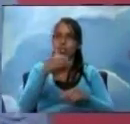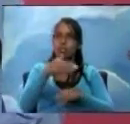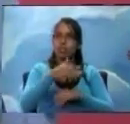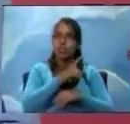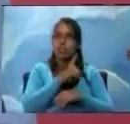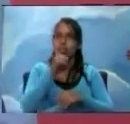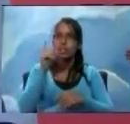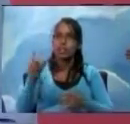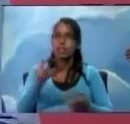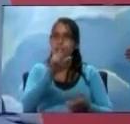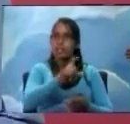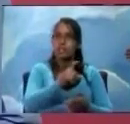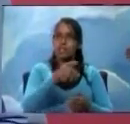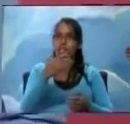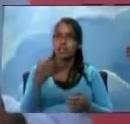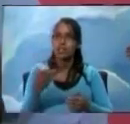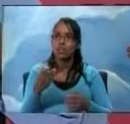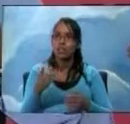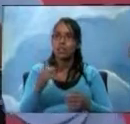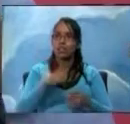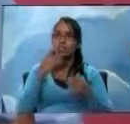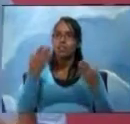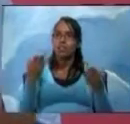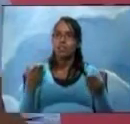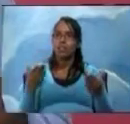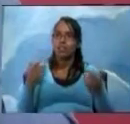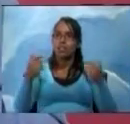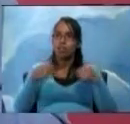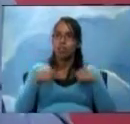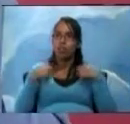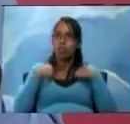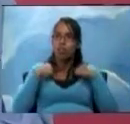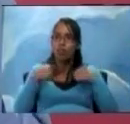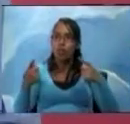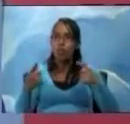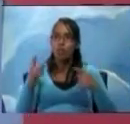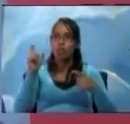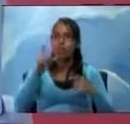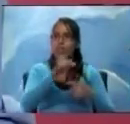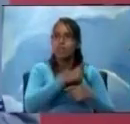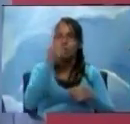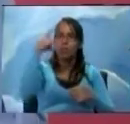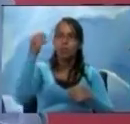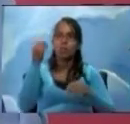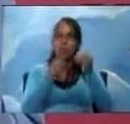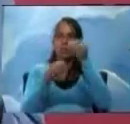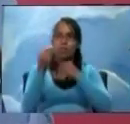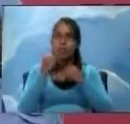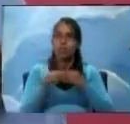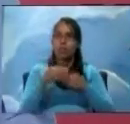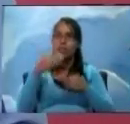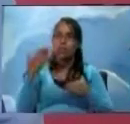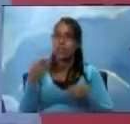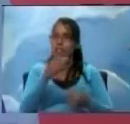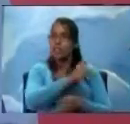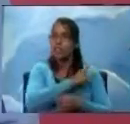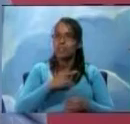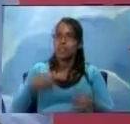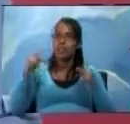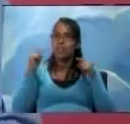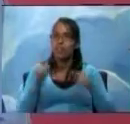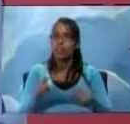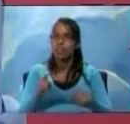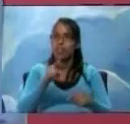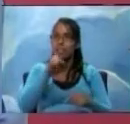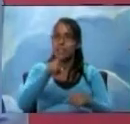el que necesita, qué sé yo, ropa, necesita para comer, ¿qué desearía